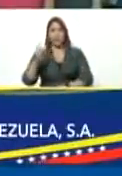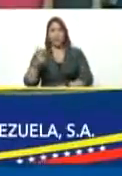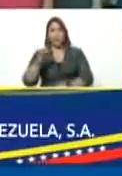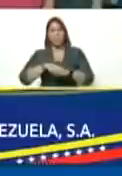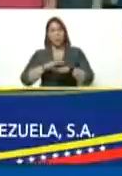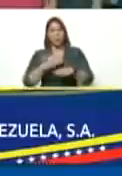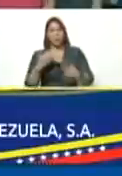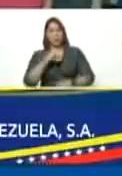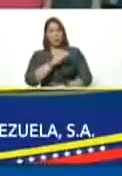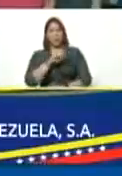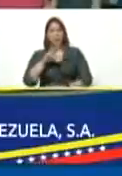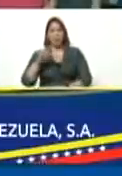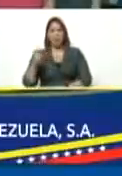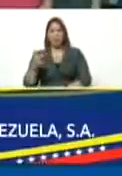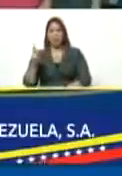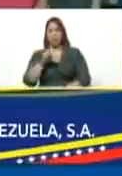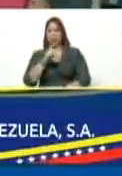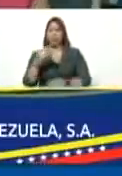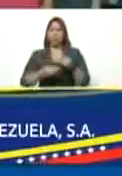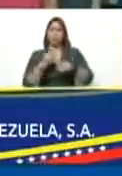no hizo contacto con ellos antes?